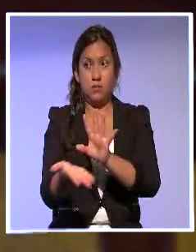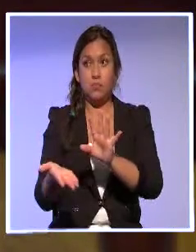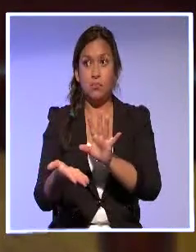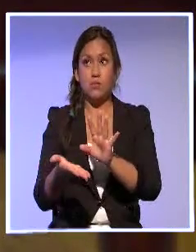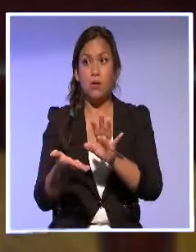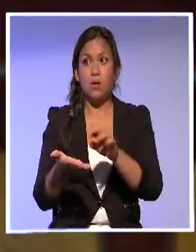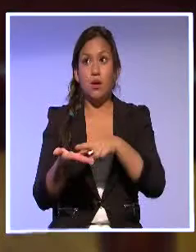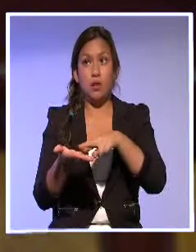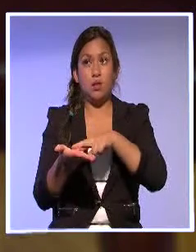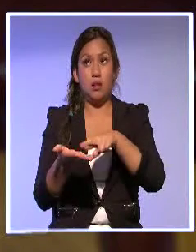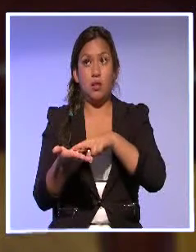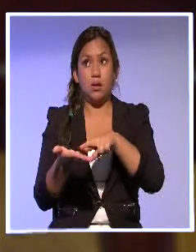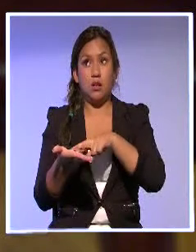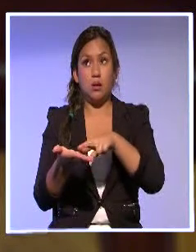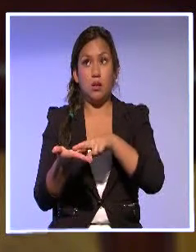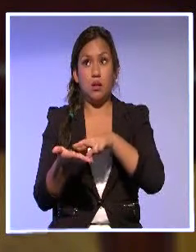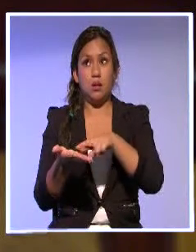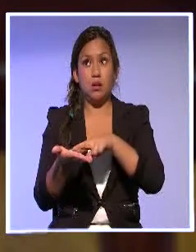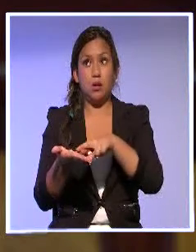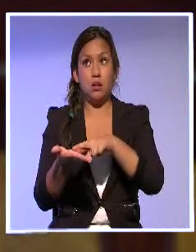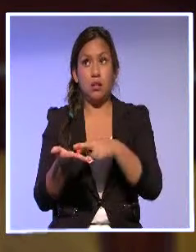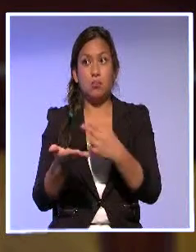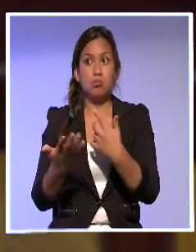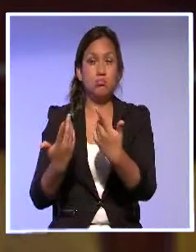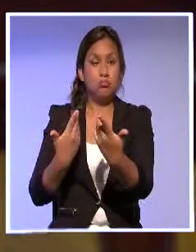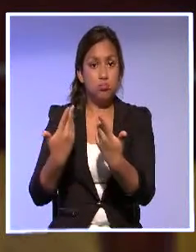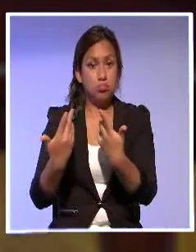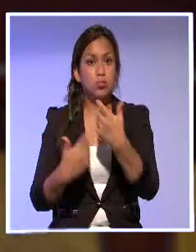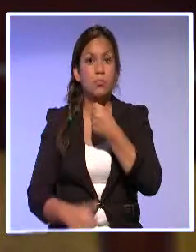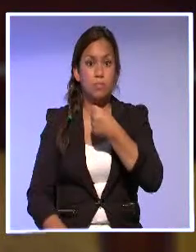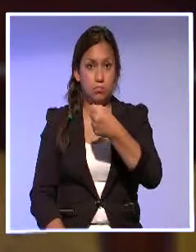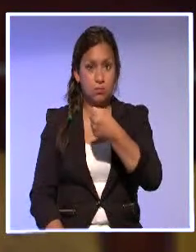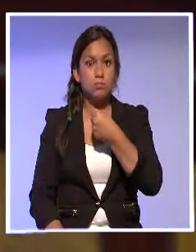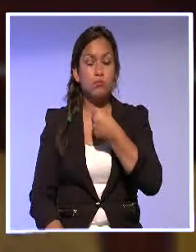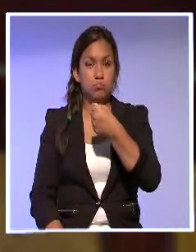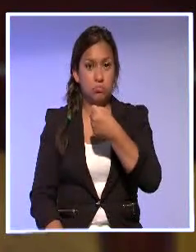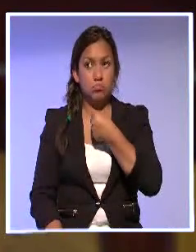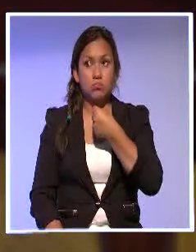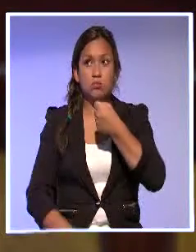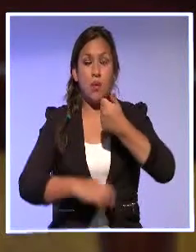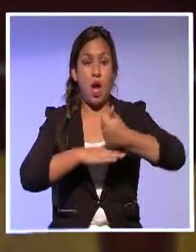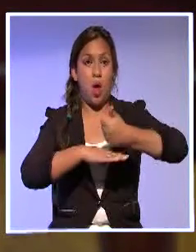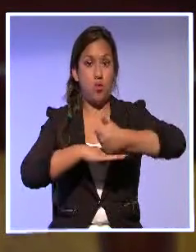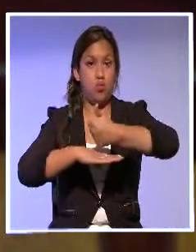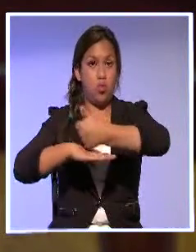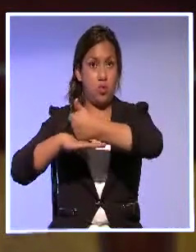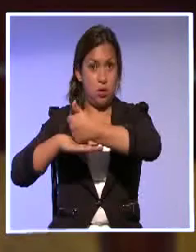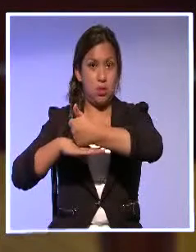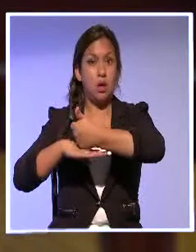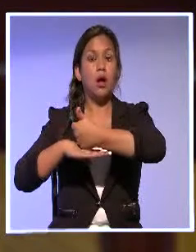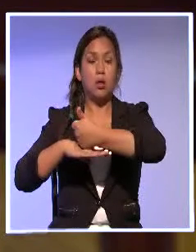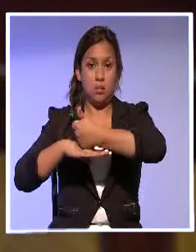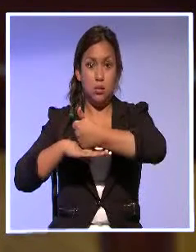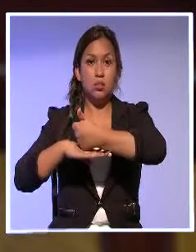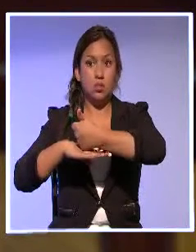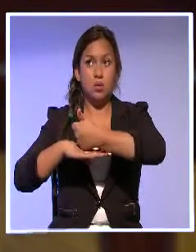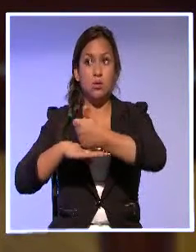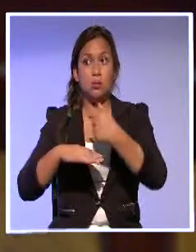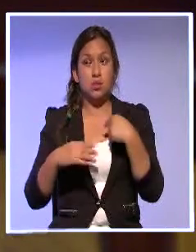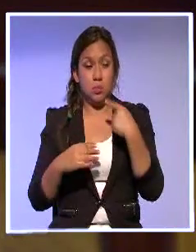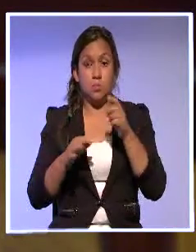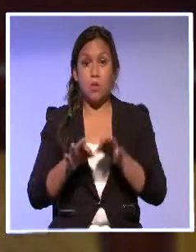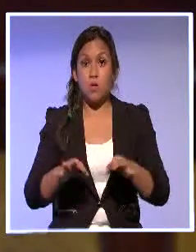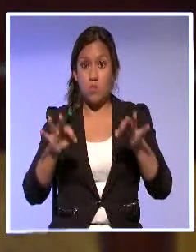teníamos que entrevistas con autoridades lo importante para nosotros